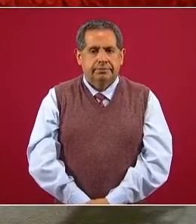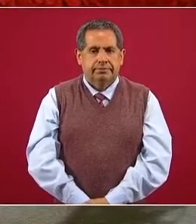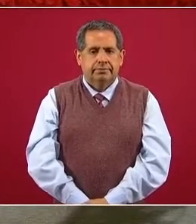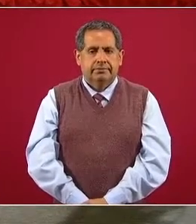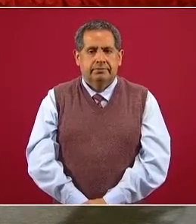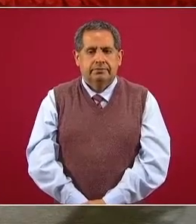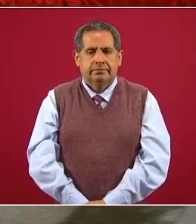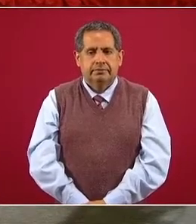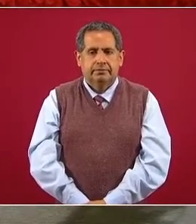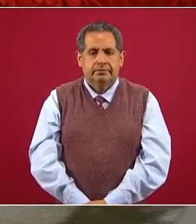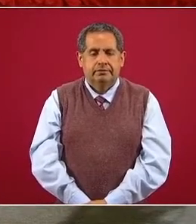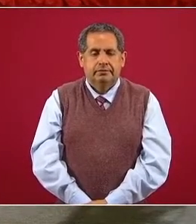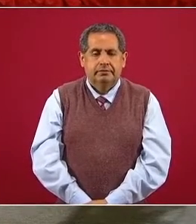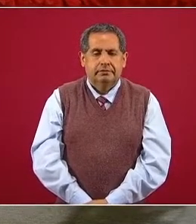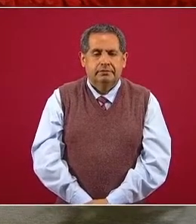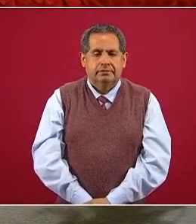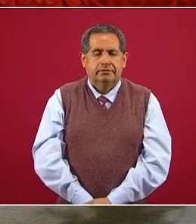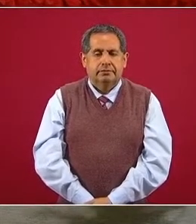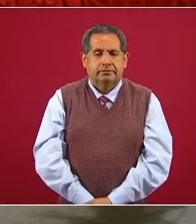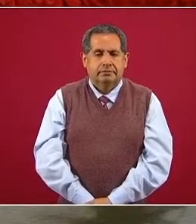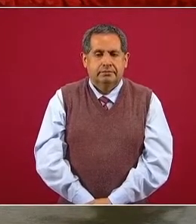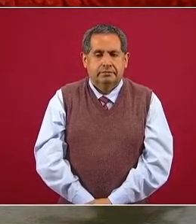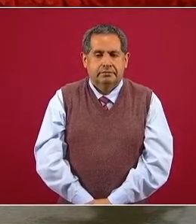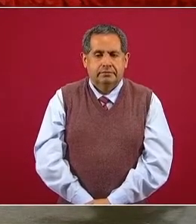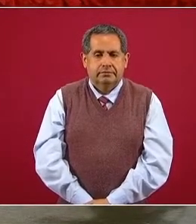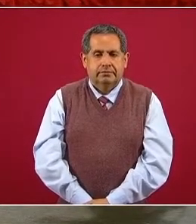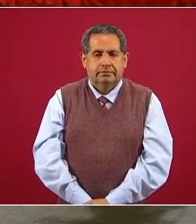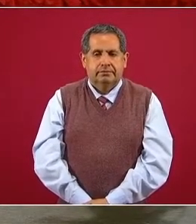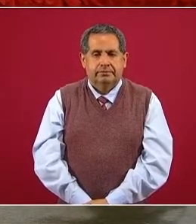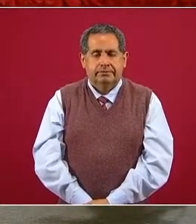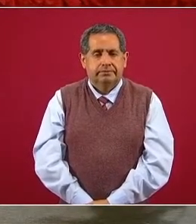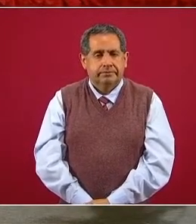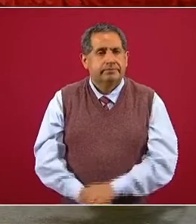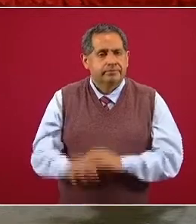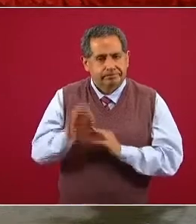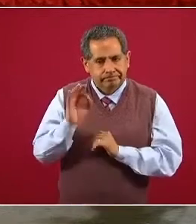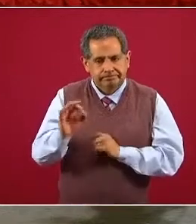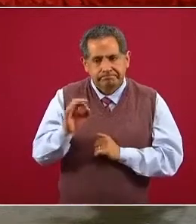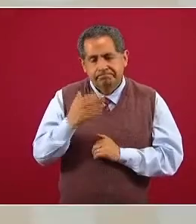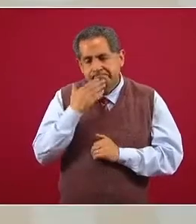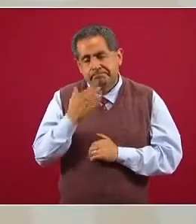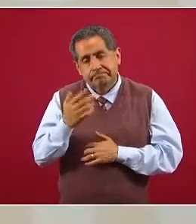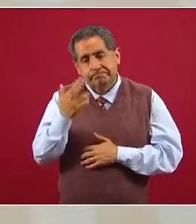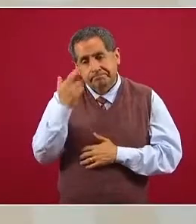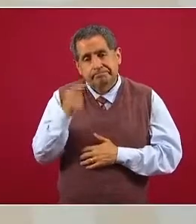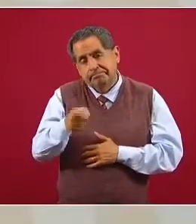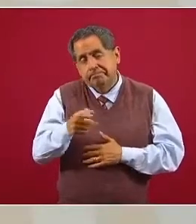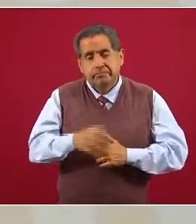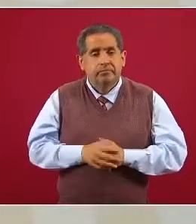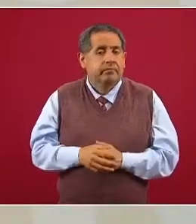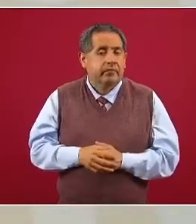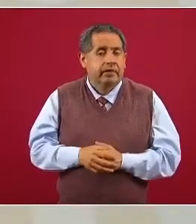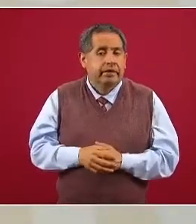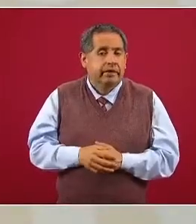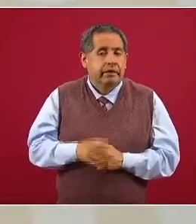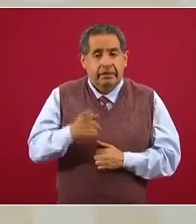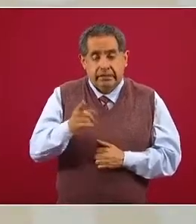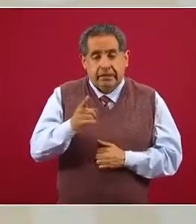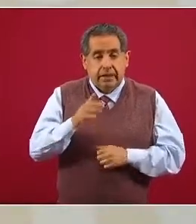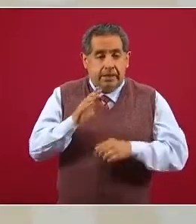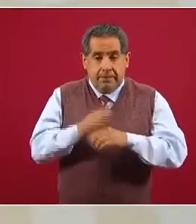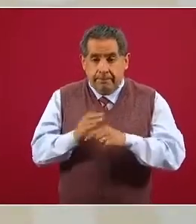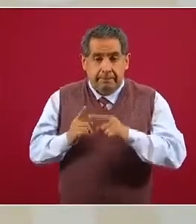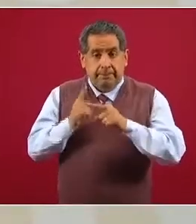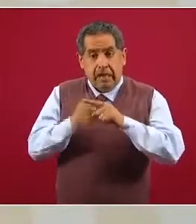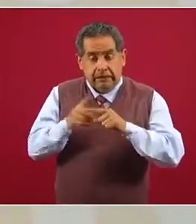te sientes realmente mal en cada paso que dan es correcto es correcto y si a eso sobre todo